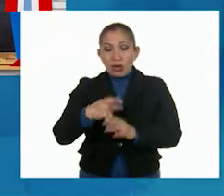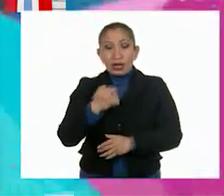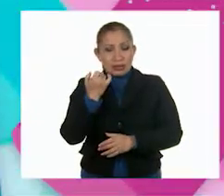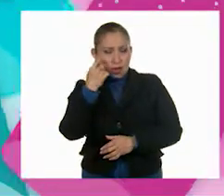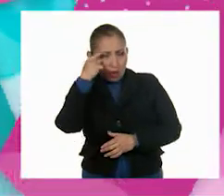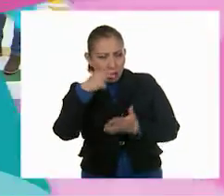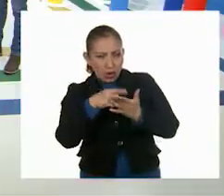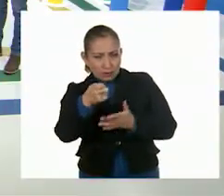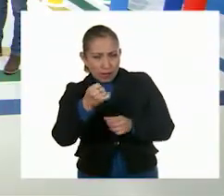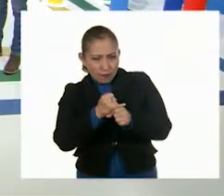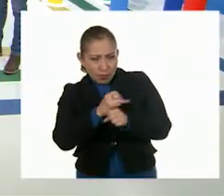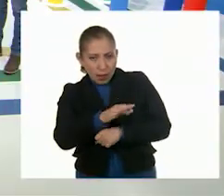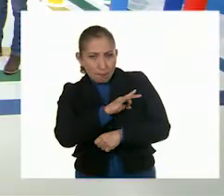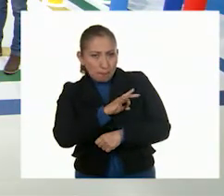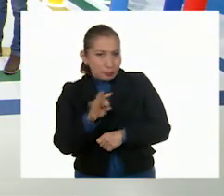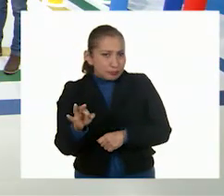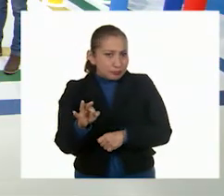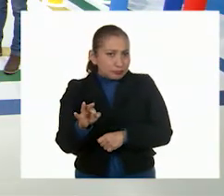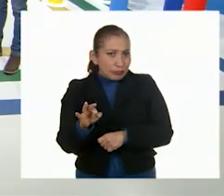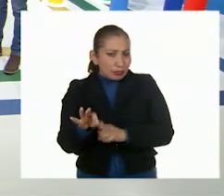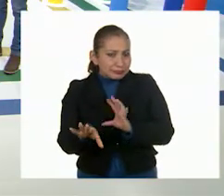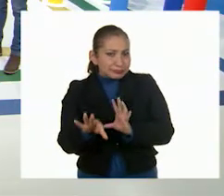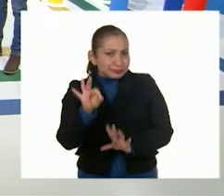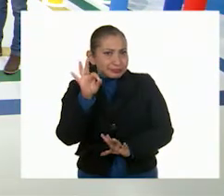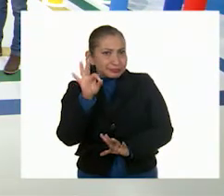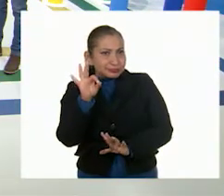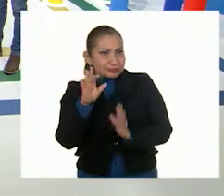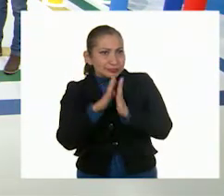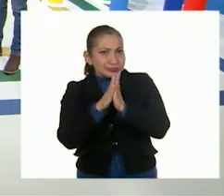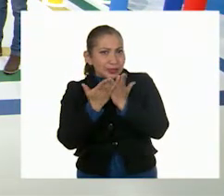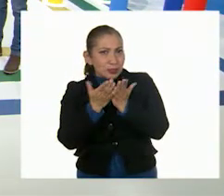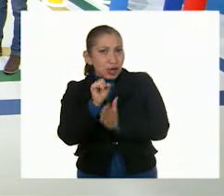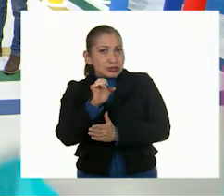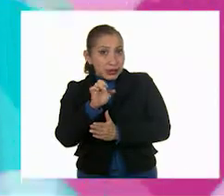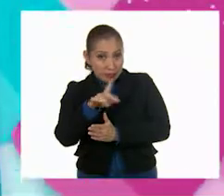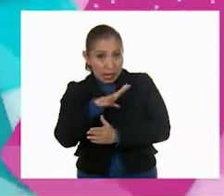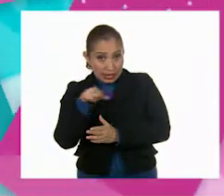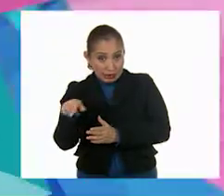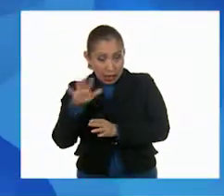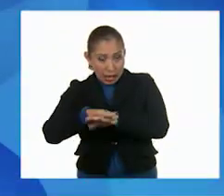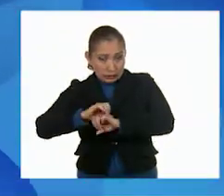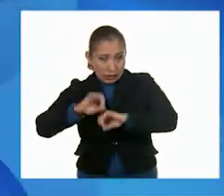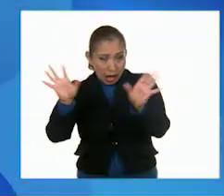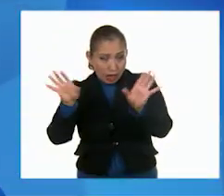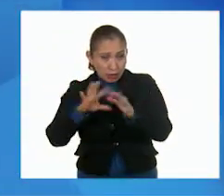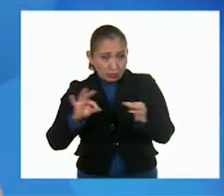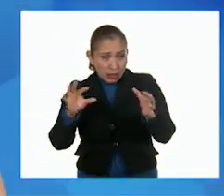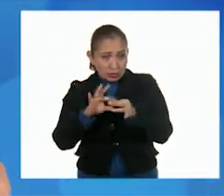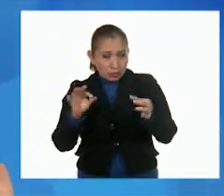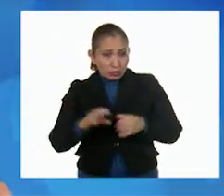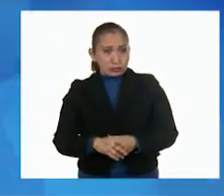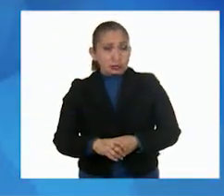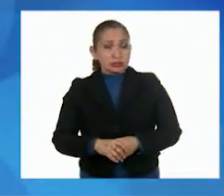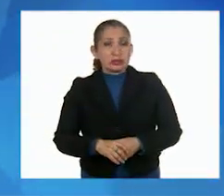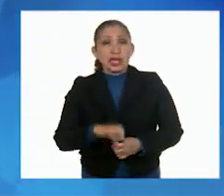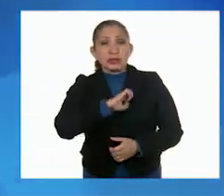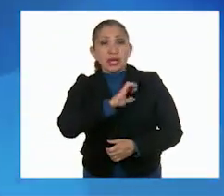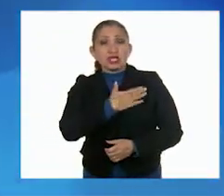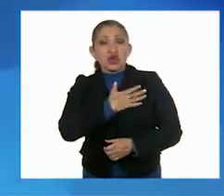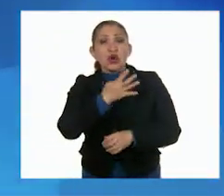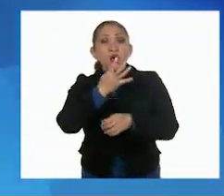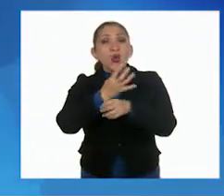información también la podríamos encontrar en nuestro libro de texto, ¿verdad? El así de español, es. De cuarto